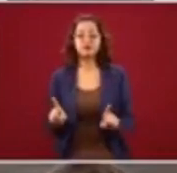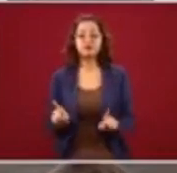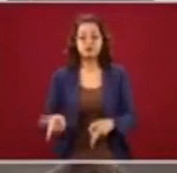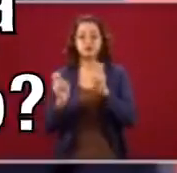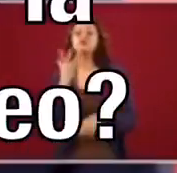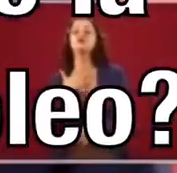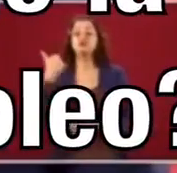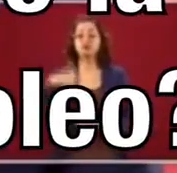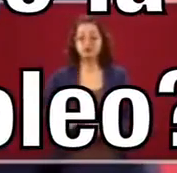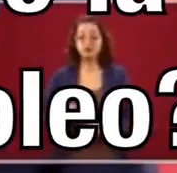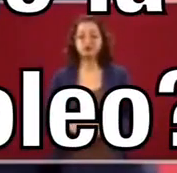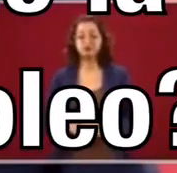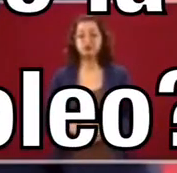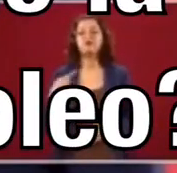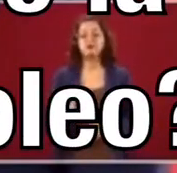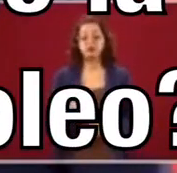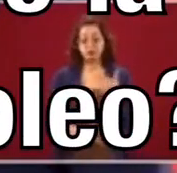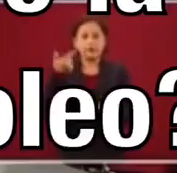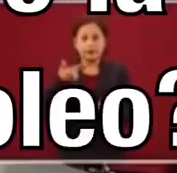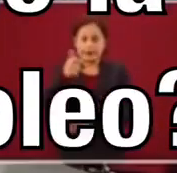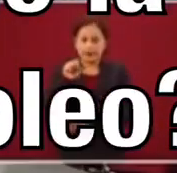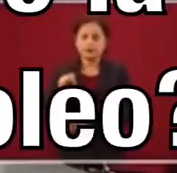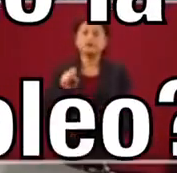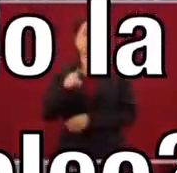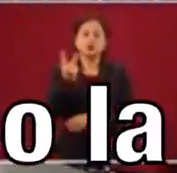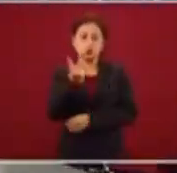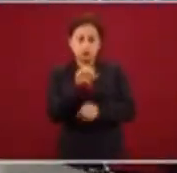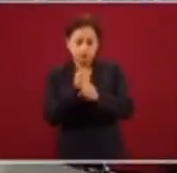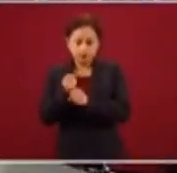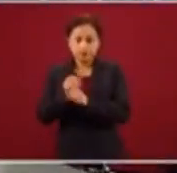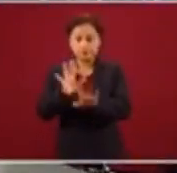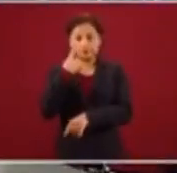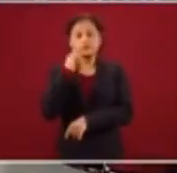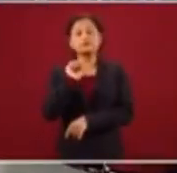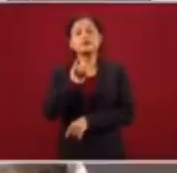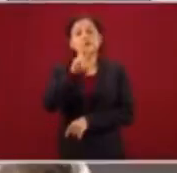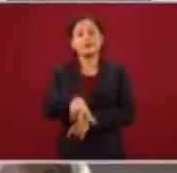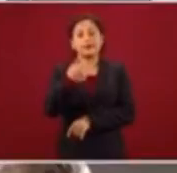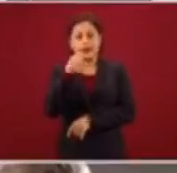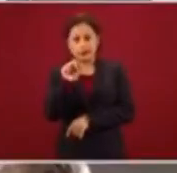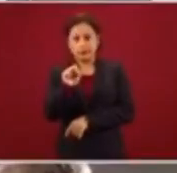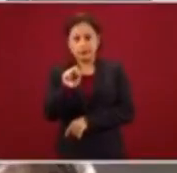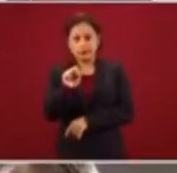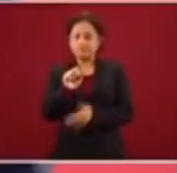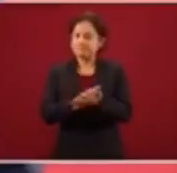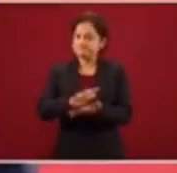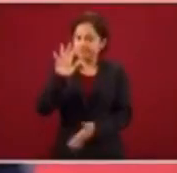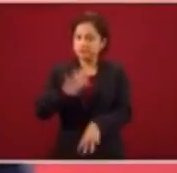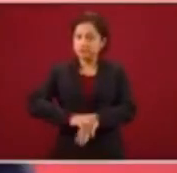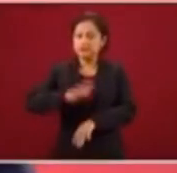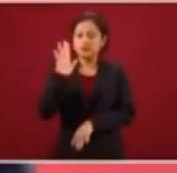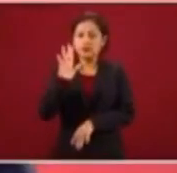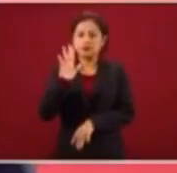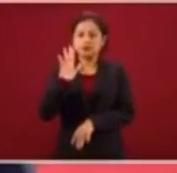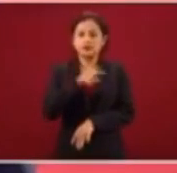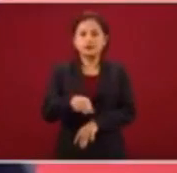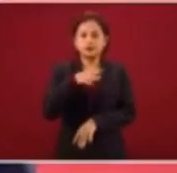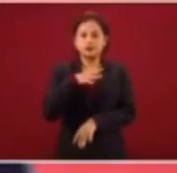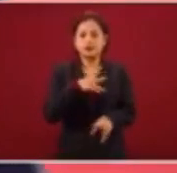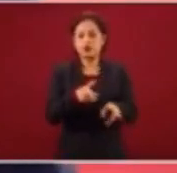gasolinas vamos a ver el caso del gas incrementó el número de tomas